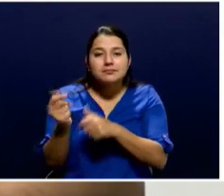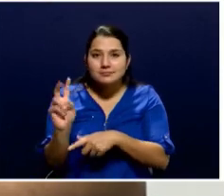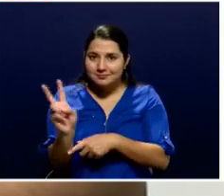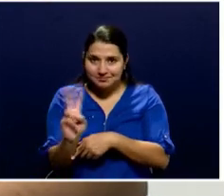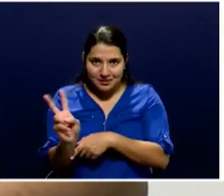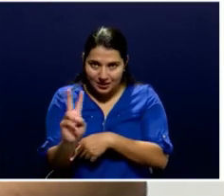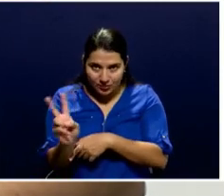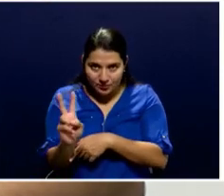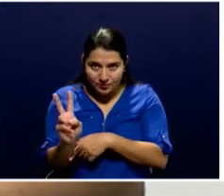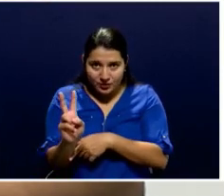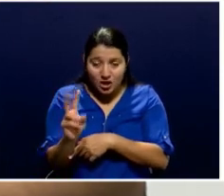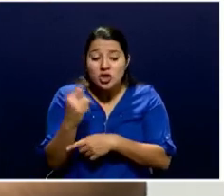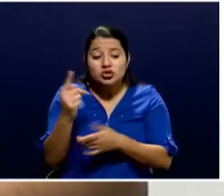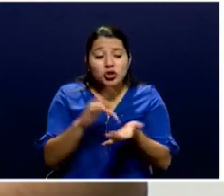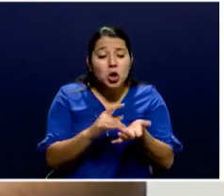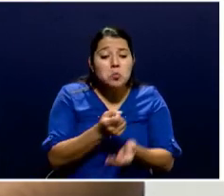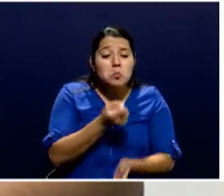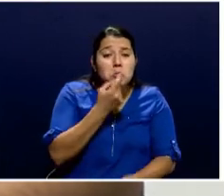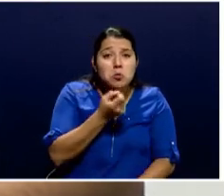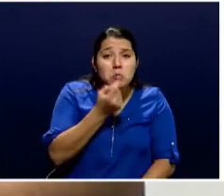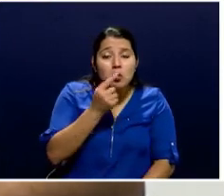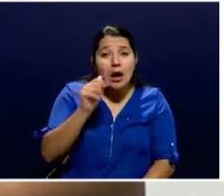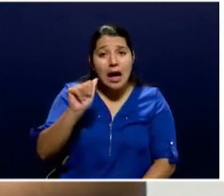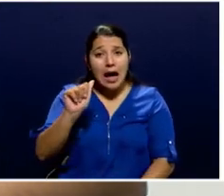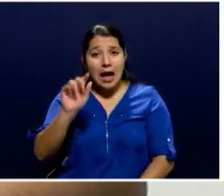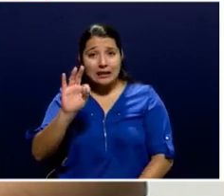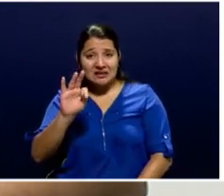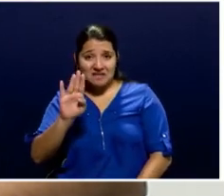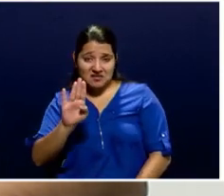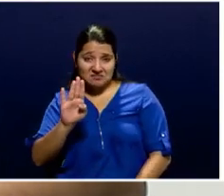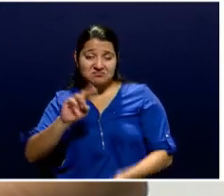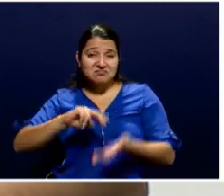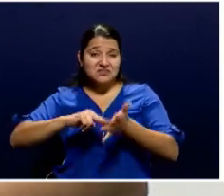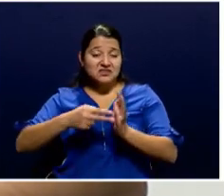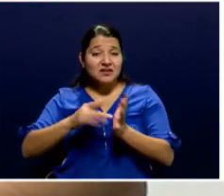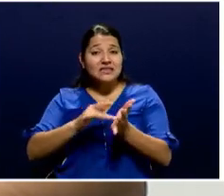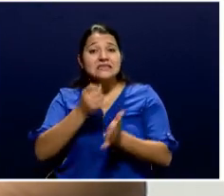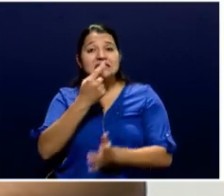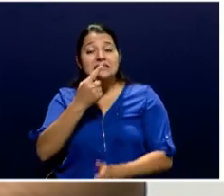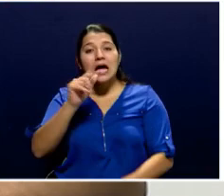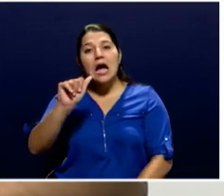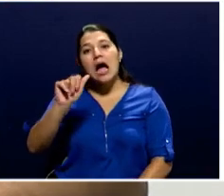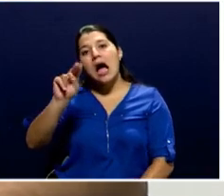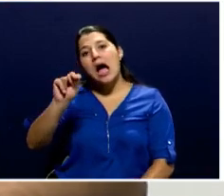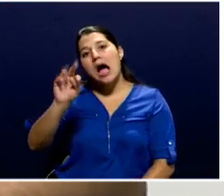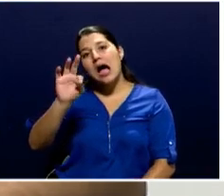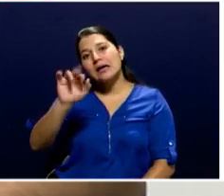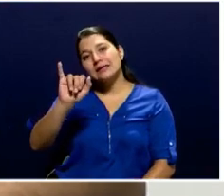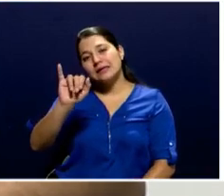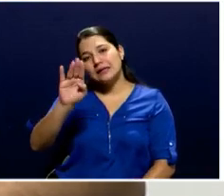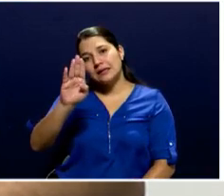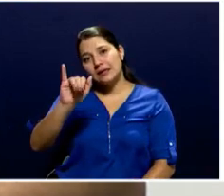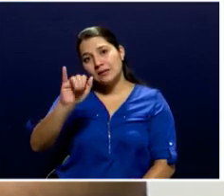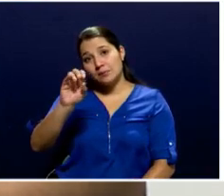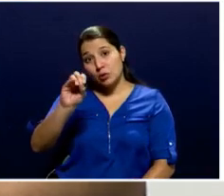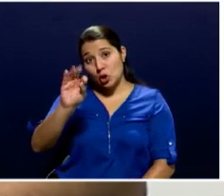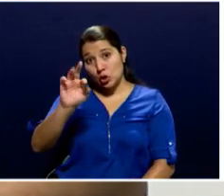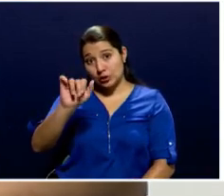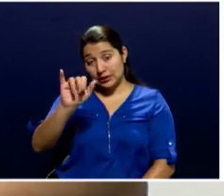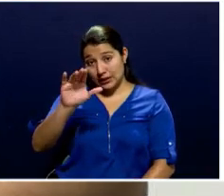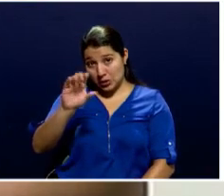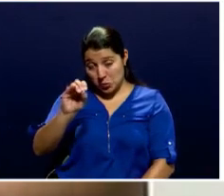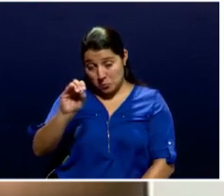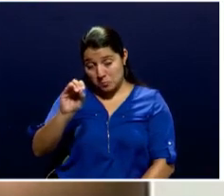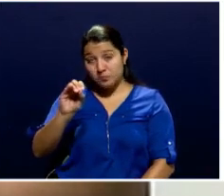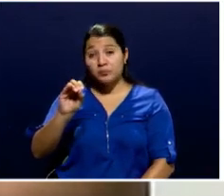con la aplicación de antibióticos por aquello de que haya una sobreinfección bacteriana. Y en cambio, en